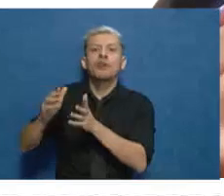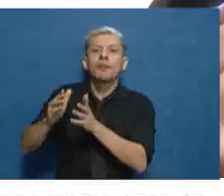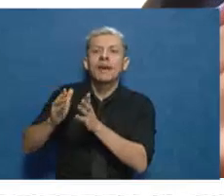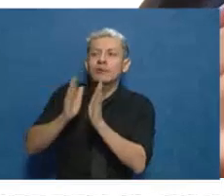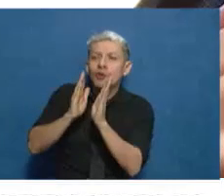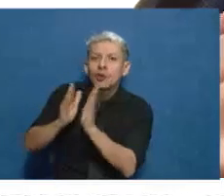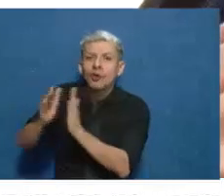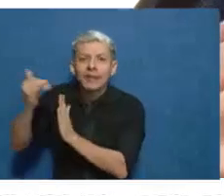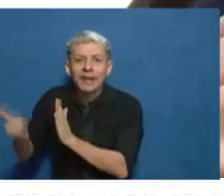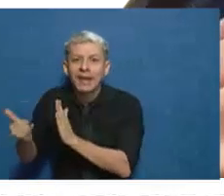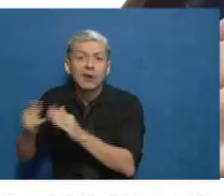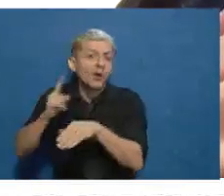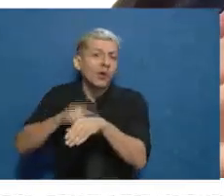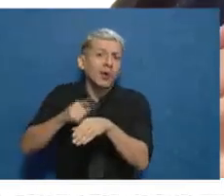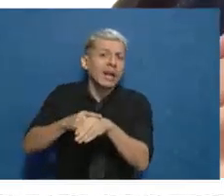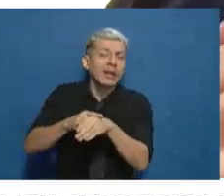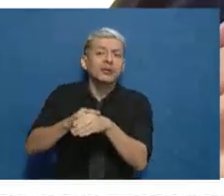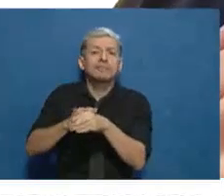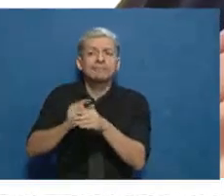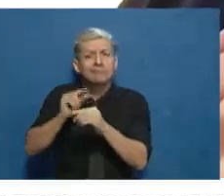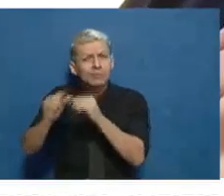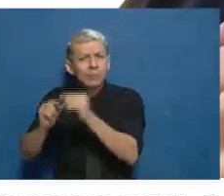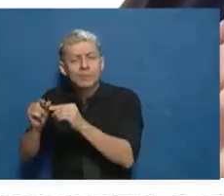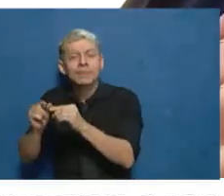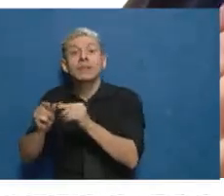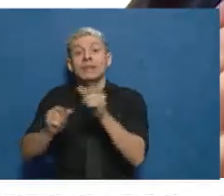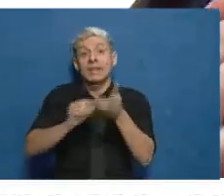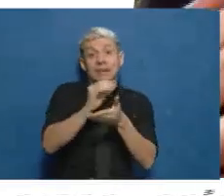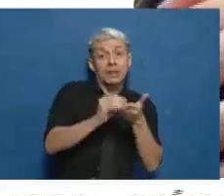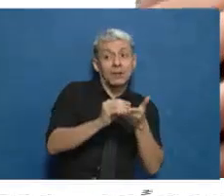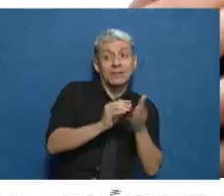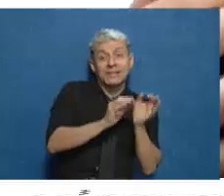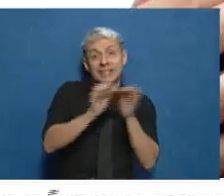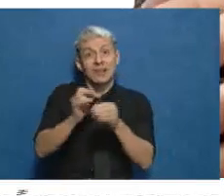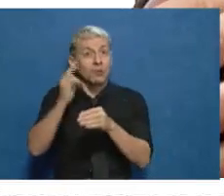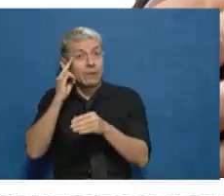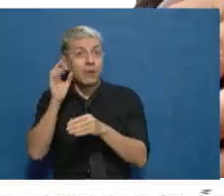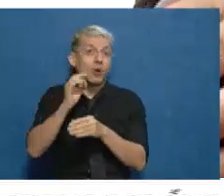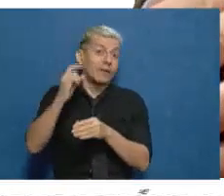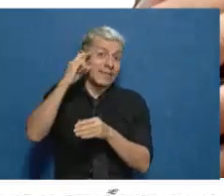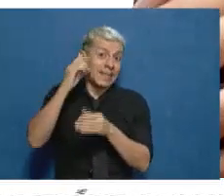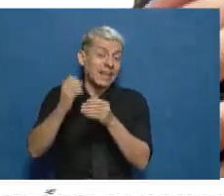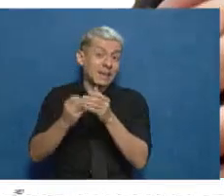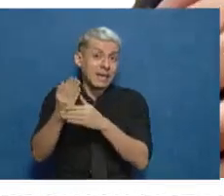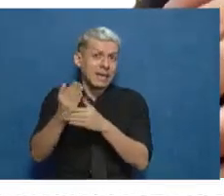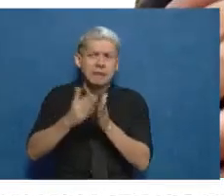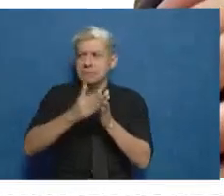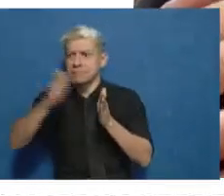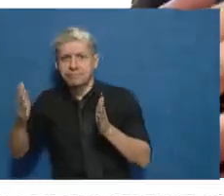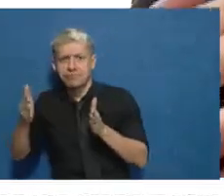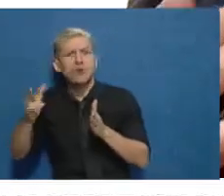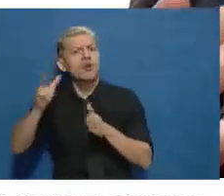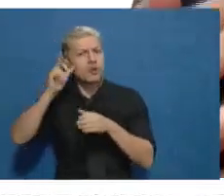establecer con un horario escalonado del personal y llegar de un horario de 9 o de 10 de la mañana a 8 horas tranquilamente. ¿Cómo serían